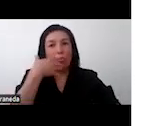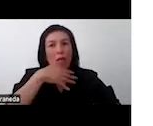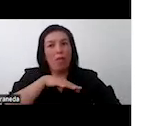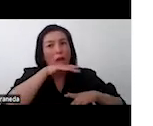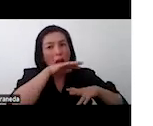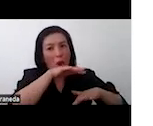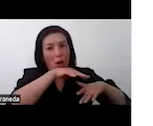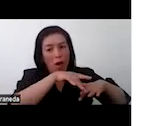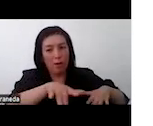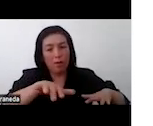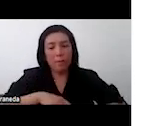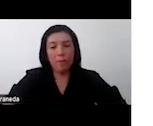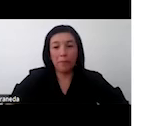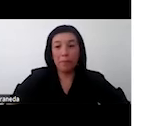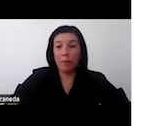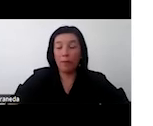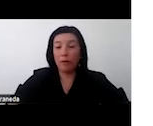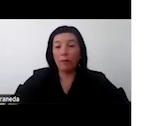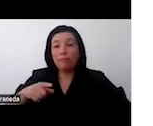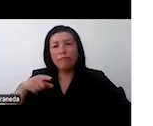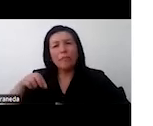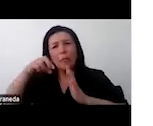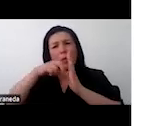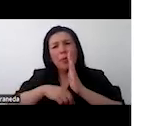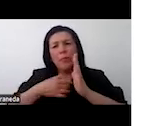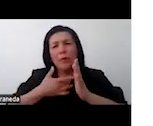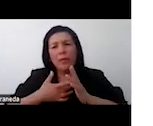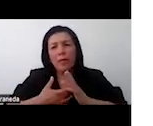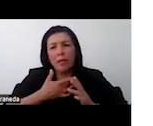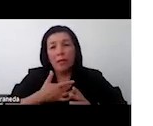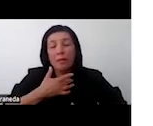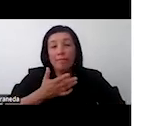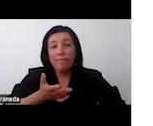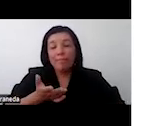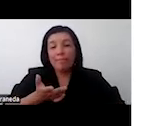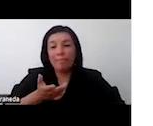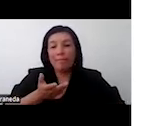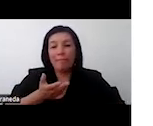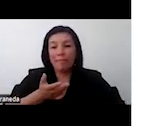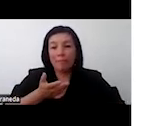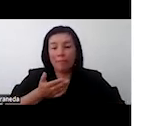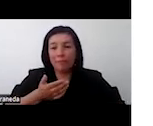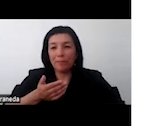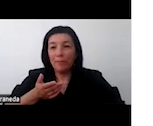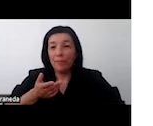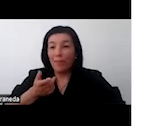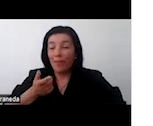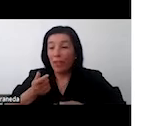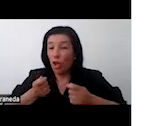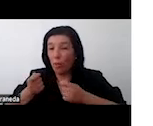cosa por qué no quisimos hacer este proyecto es porque también económicamente el acceso